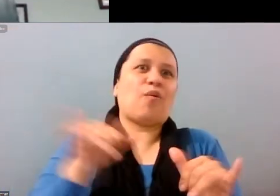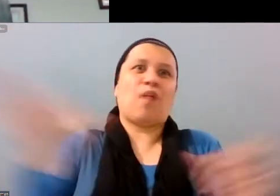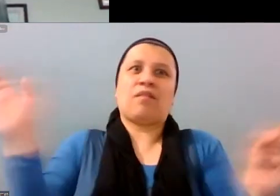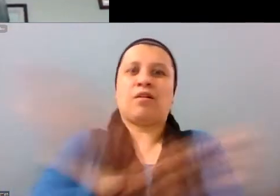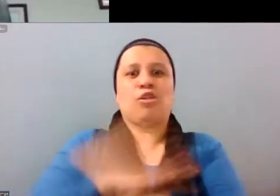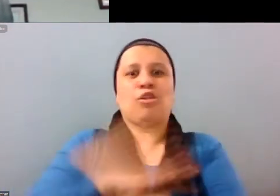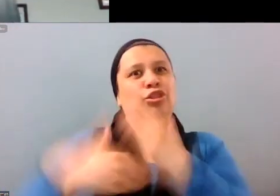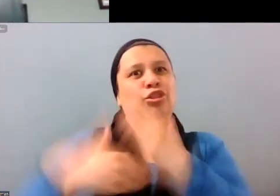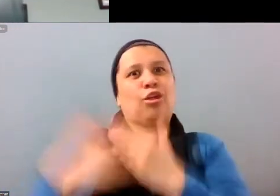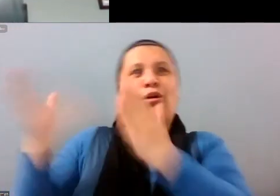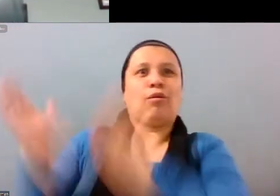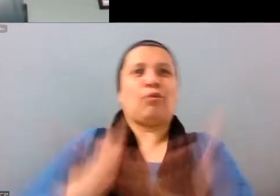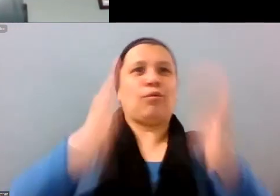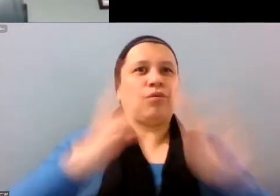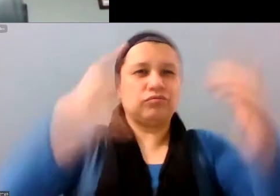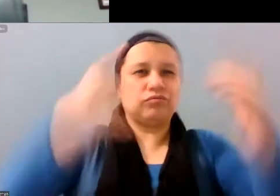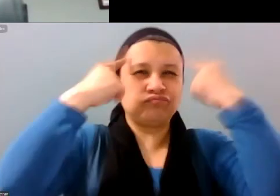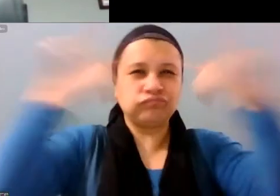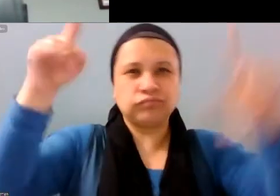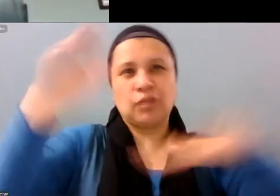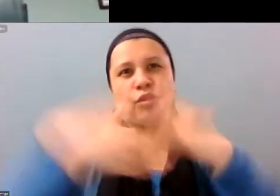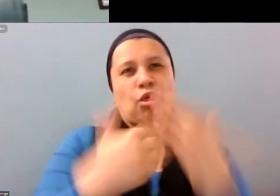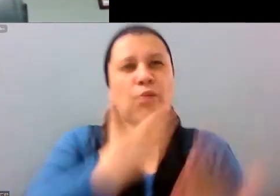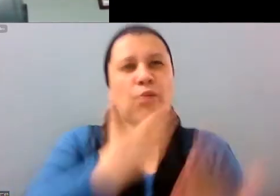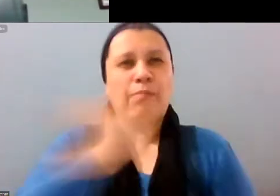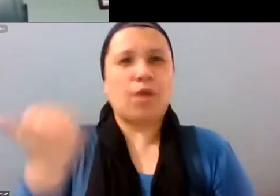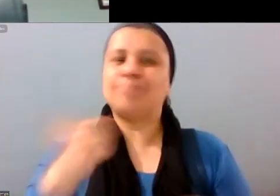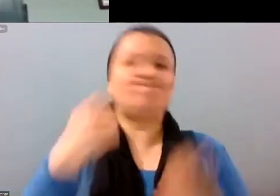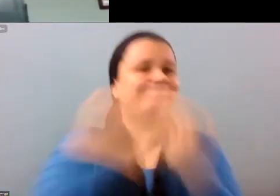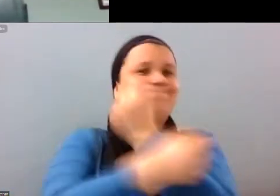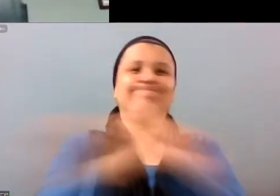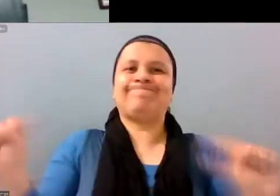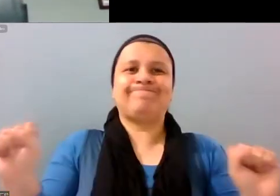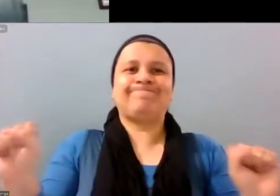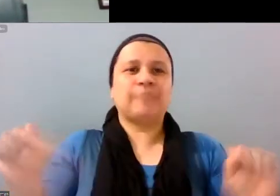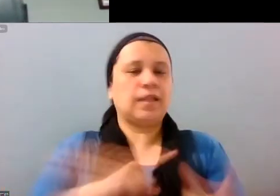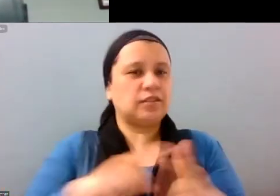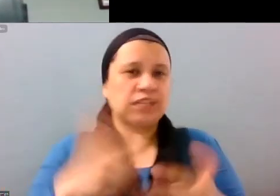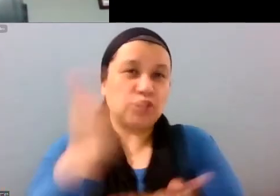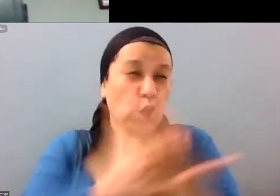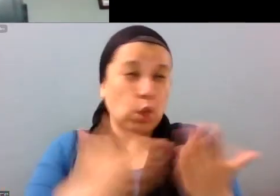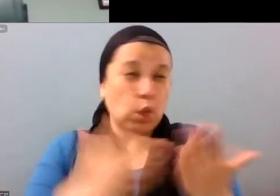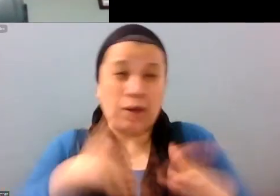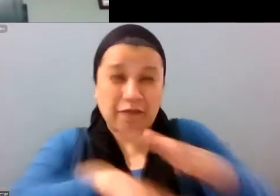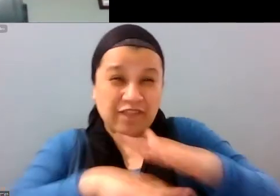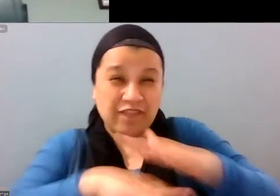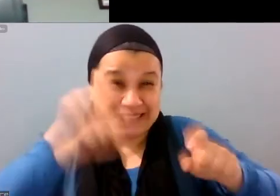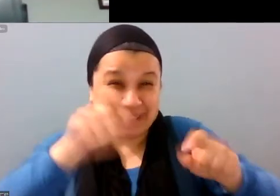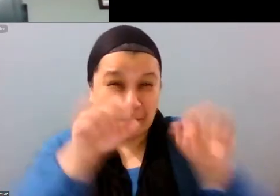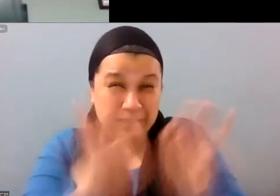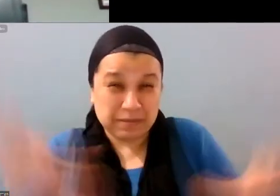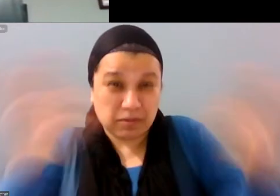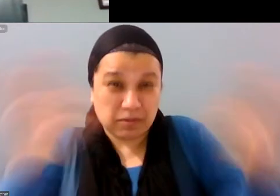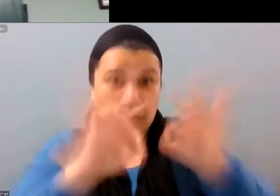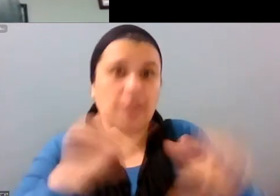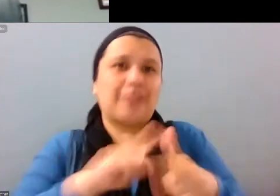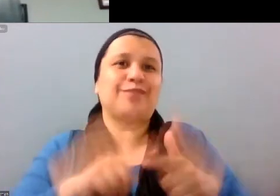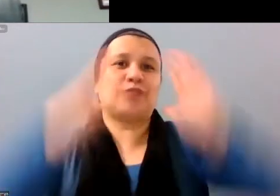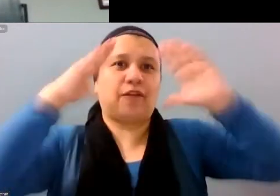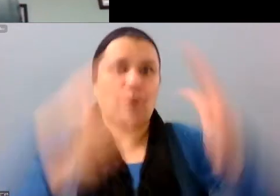mejores resultados sino que tiene que enfocarse en suplir algunas necesidades elementales y hacia ahí nos hemos enfocado nosotros desde la UNED